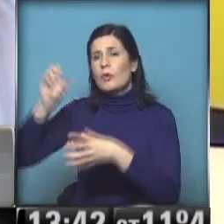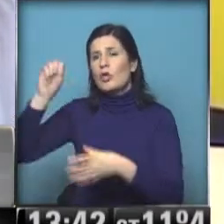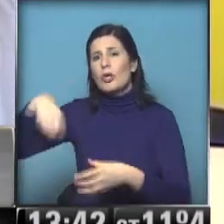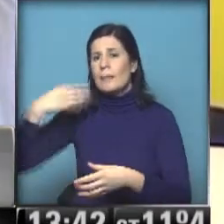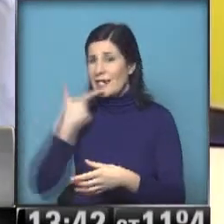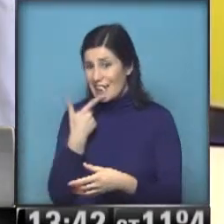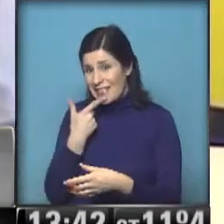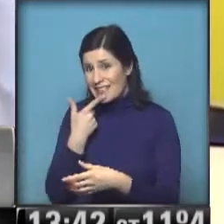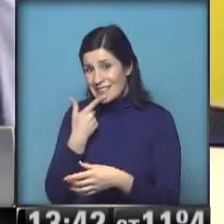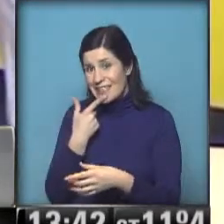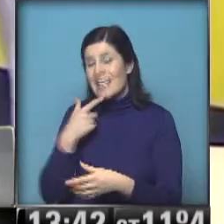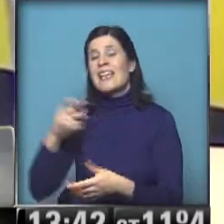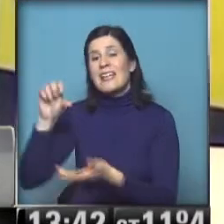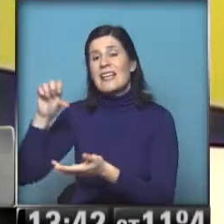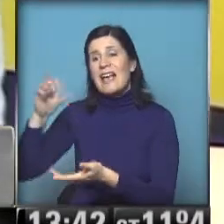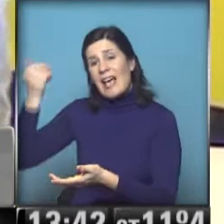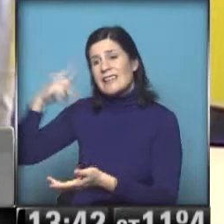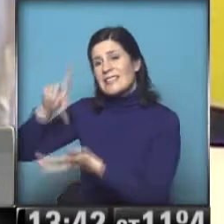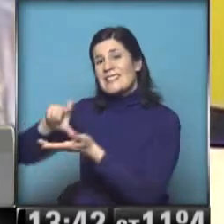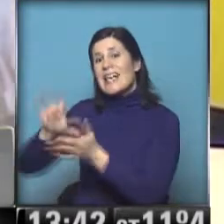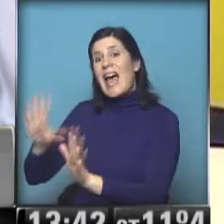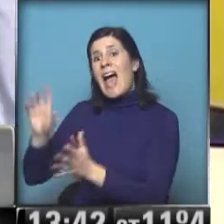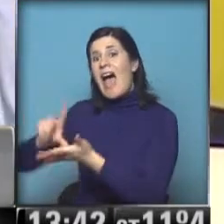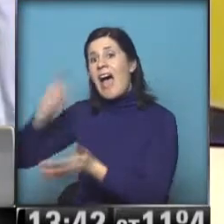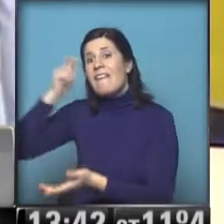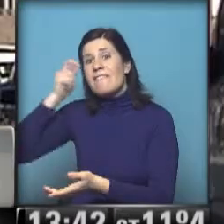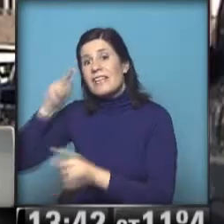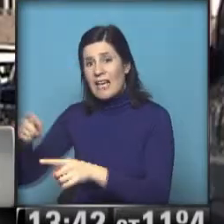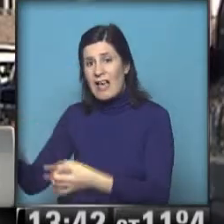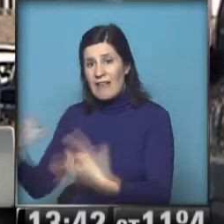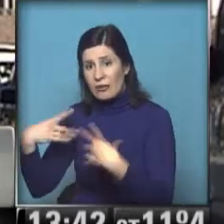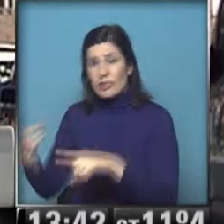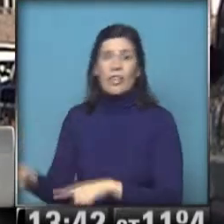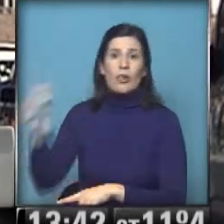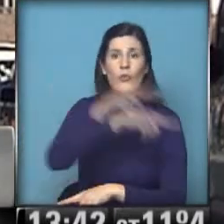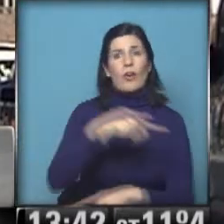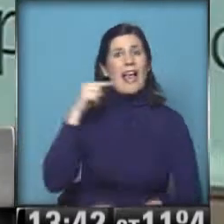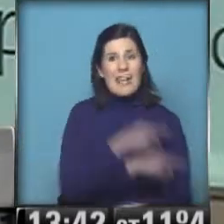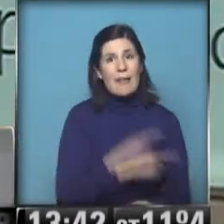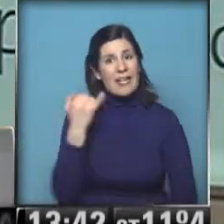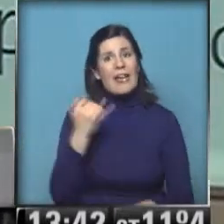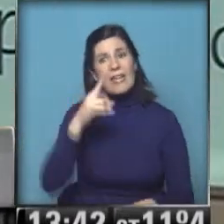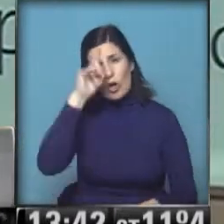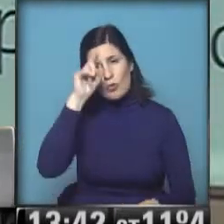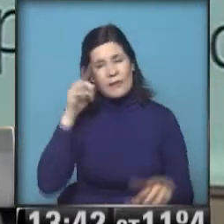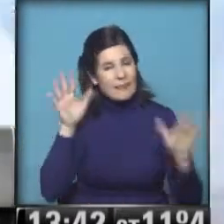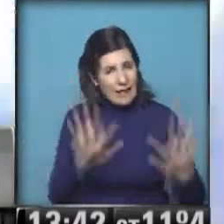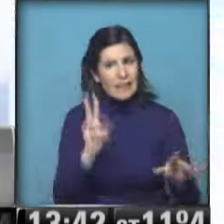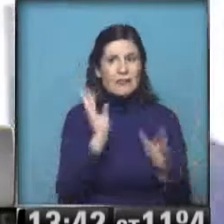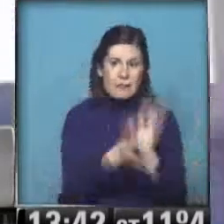procede de Sierra Leona y ya es tratado en la sección especializada en enfermedades tropicales de la Clínica Universitaria de